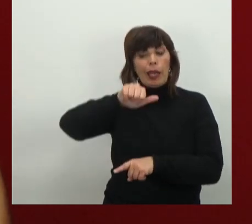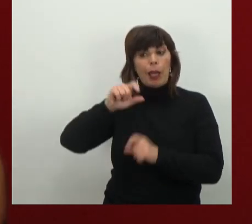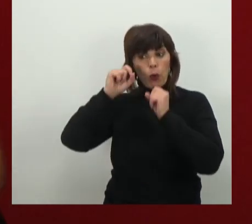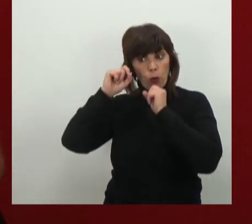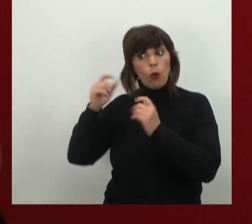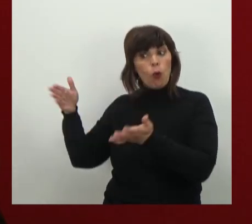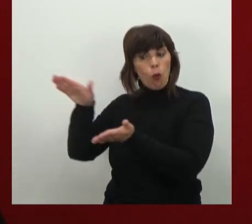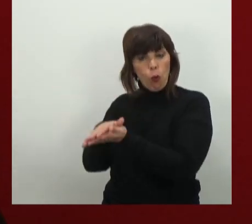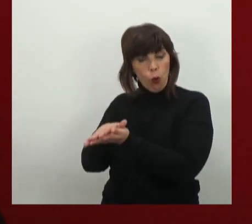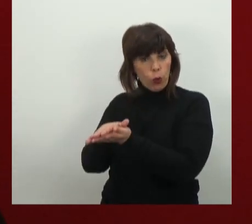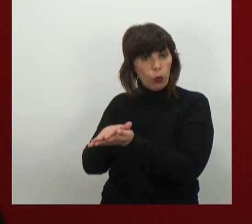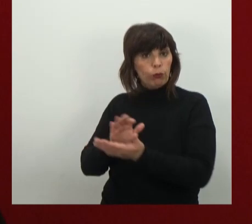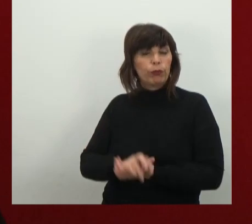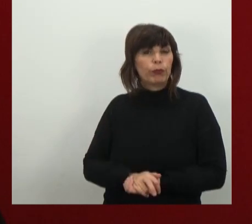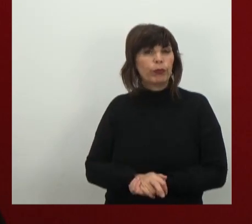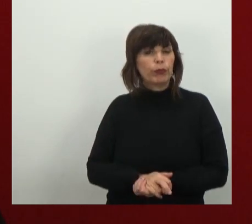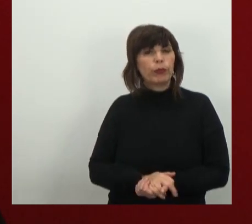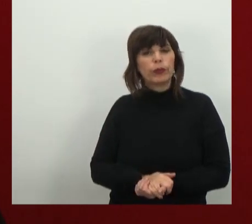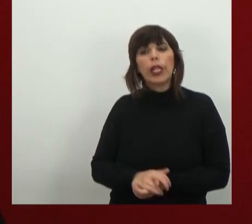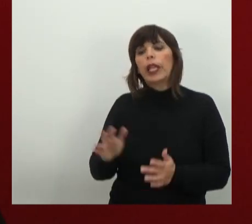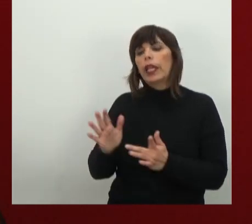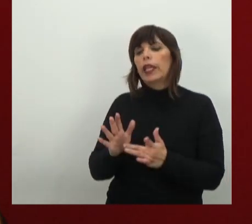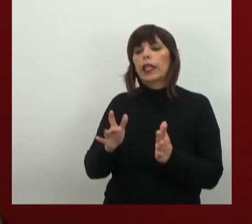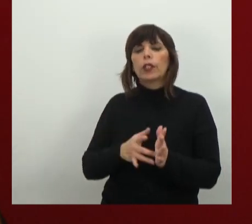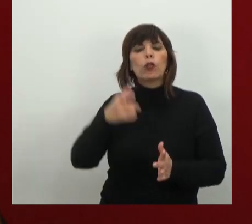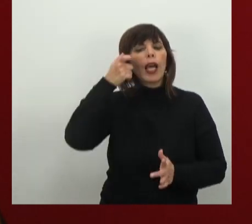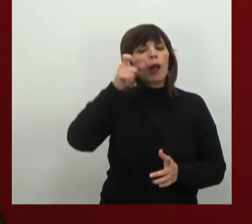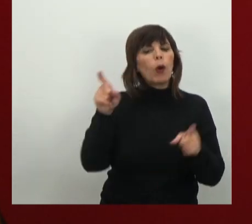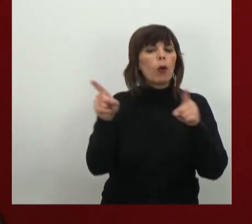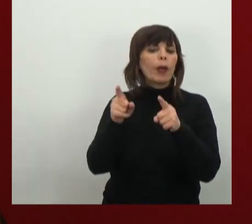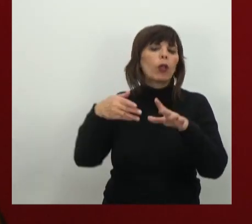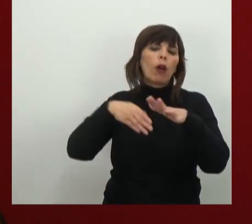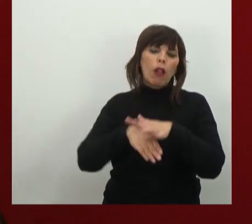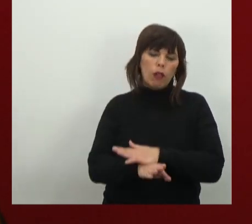sepulcro. Betania estaba cerca de Jerusalén, como a 15 estadios.